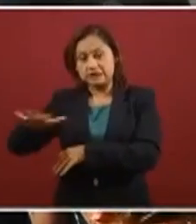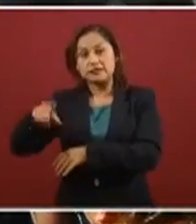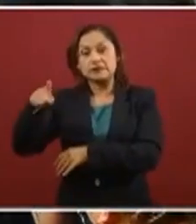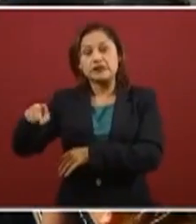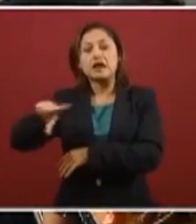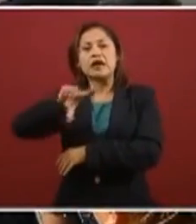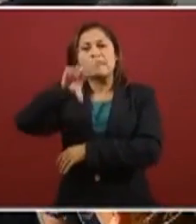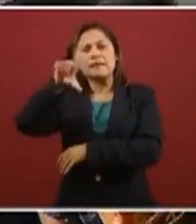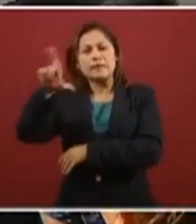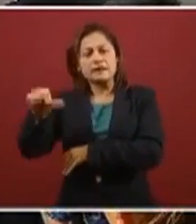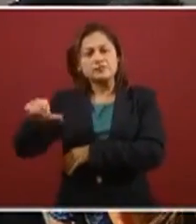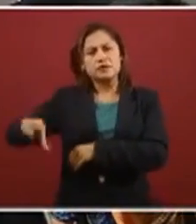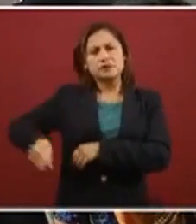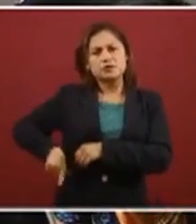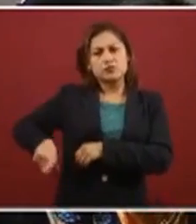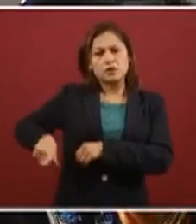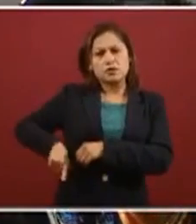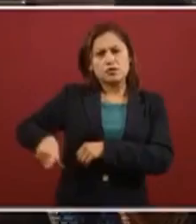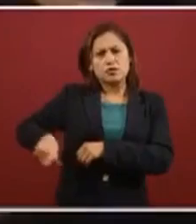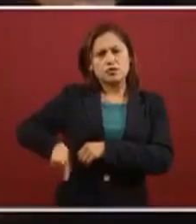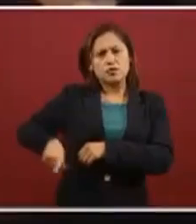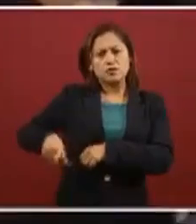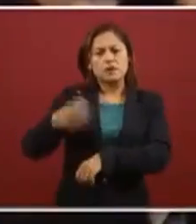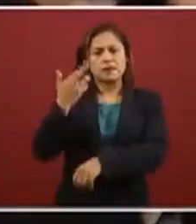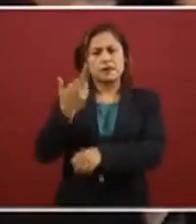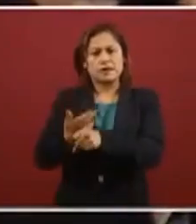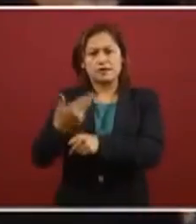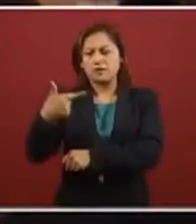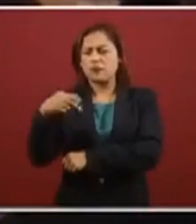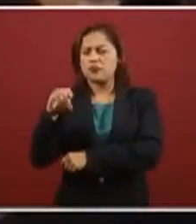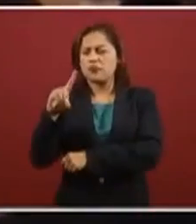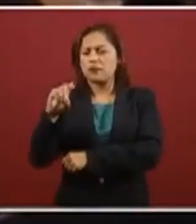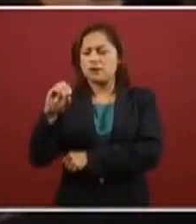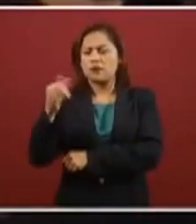Godoy, le fueron entregados